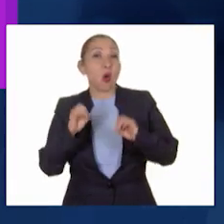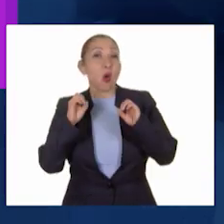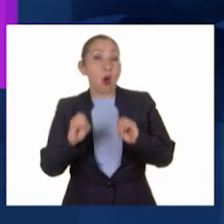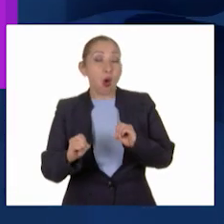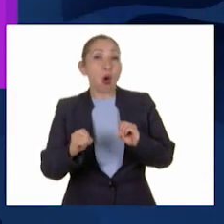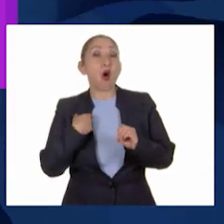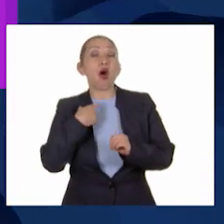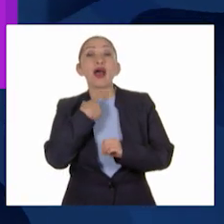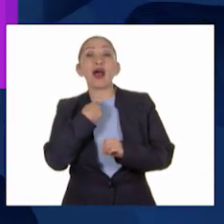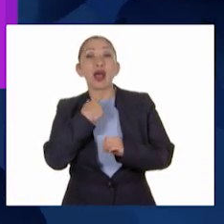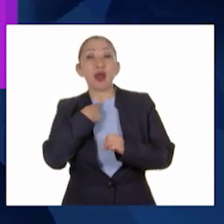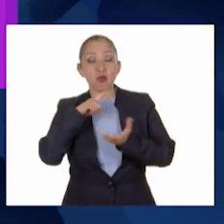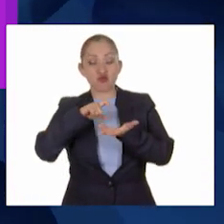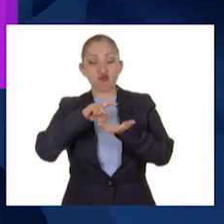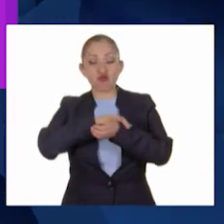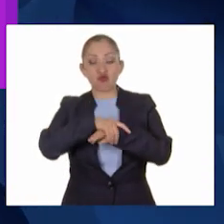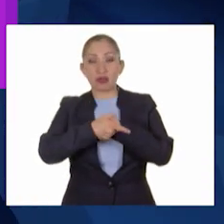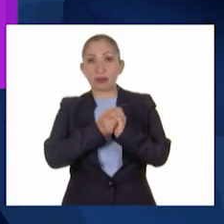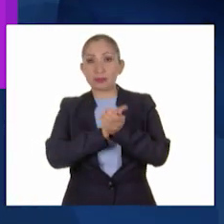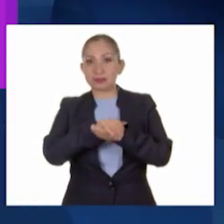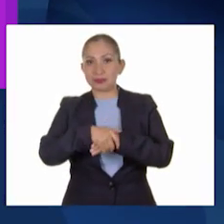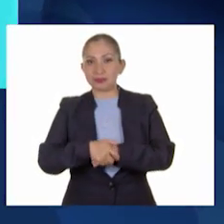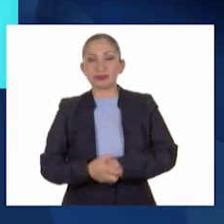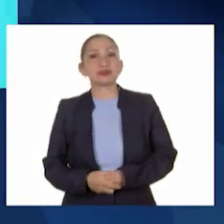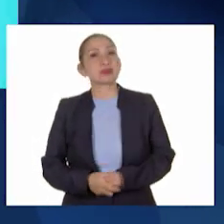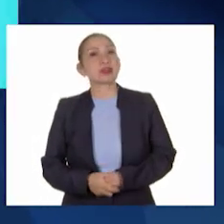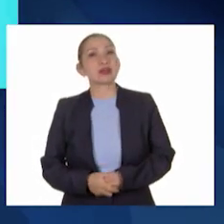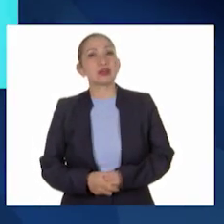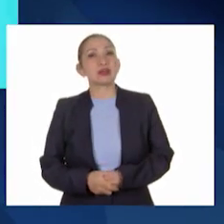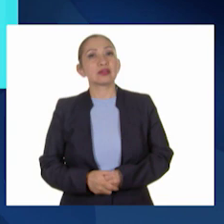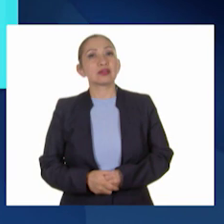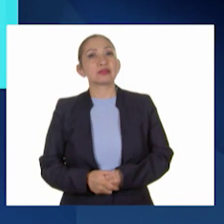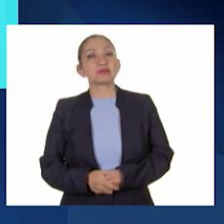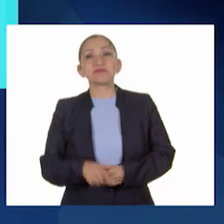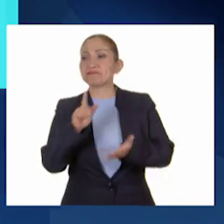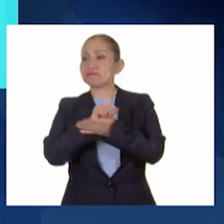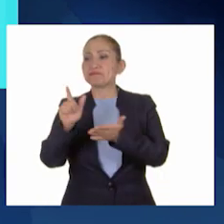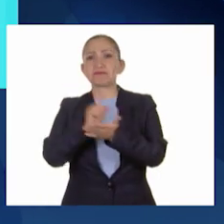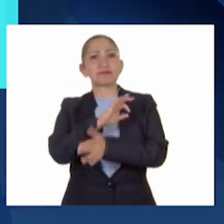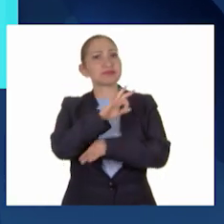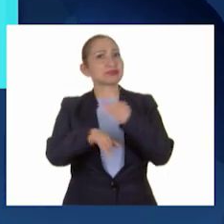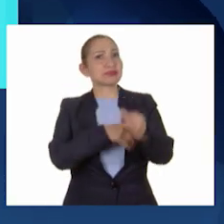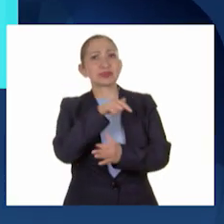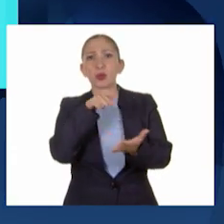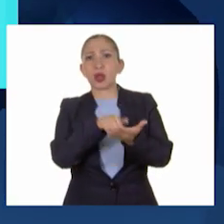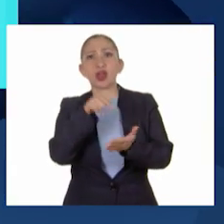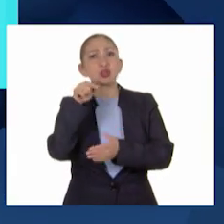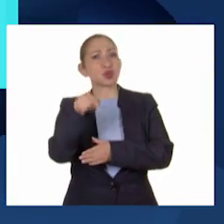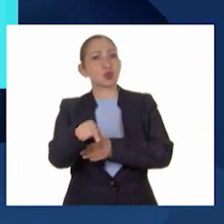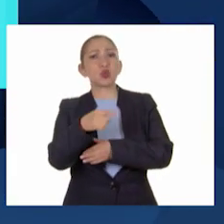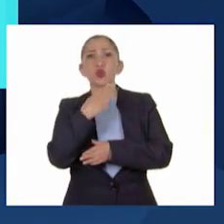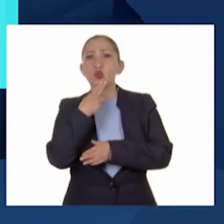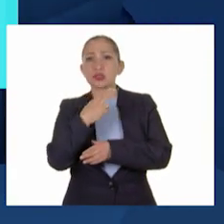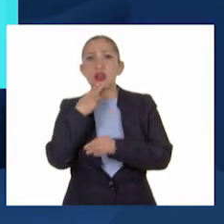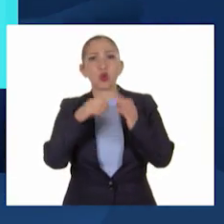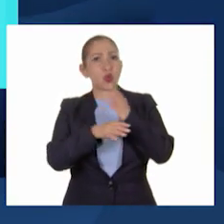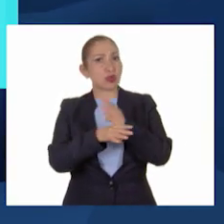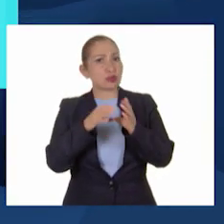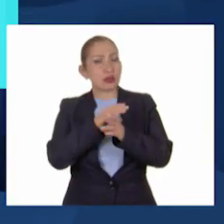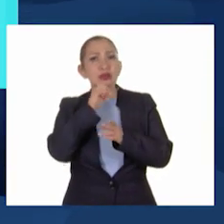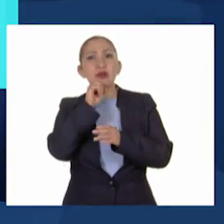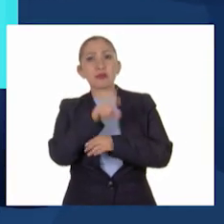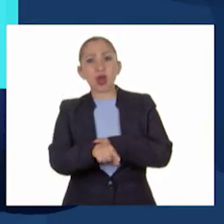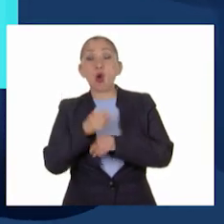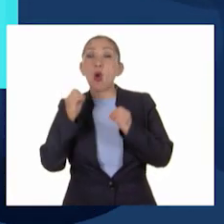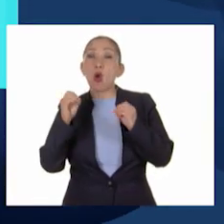aplica desinfectante a base de agua y alcohol. Desinfecta las superficies de los objetos que más utilizas. También